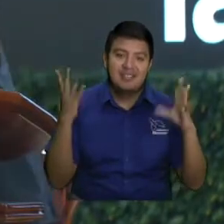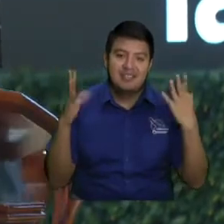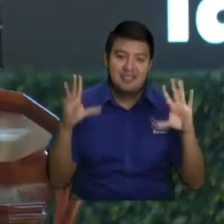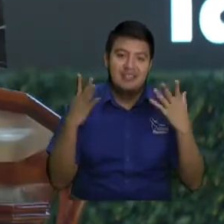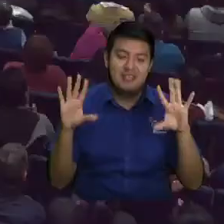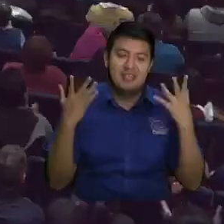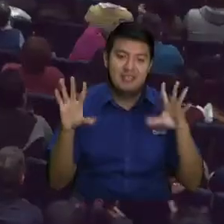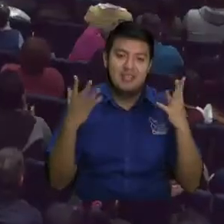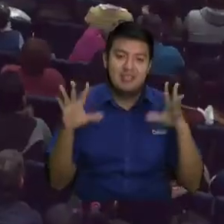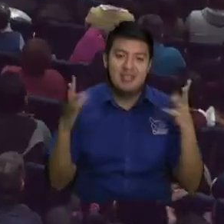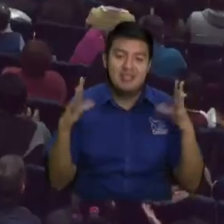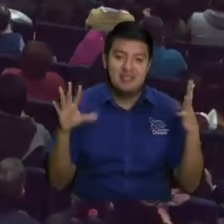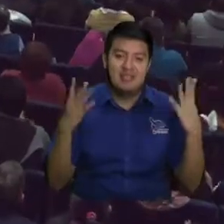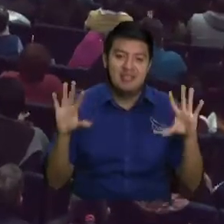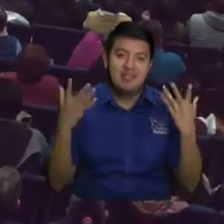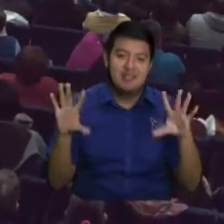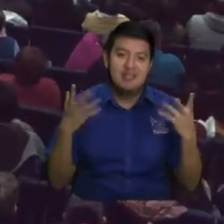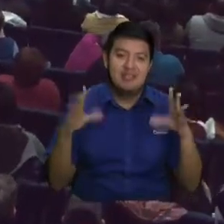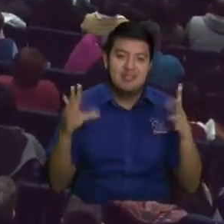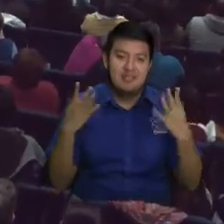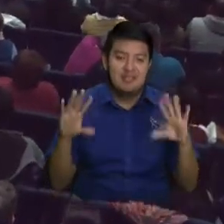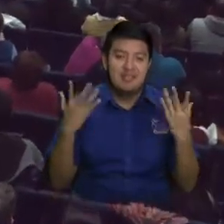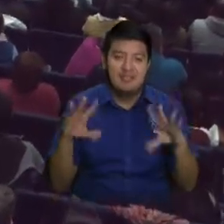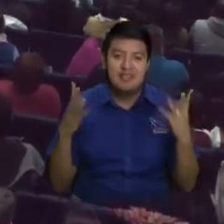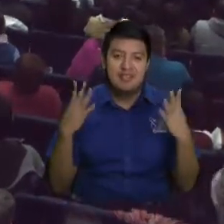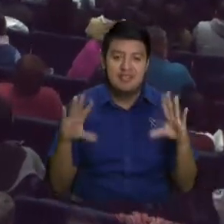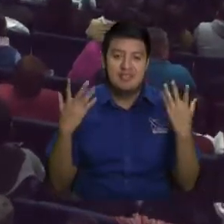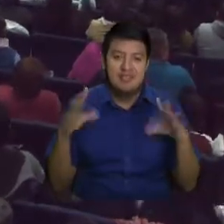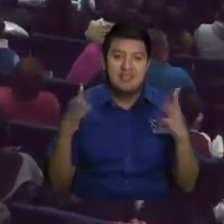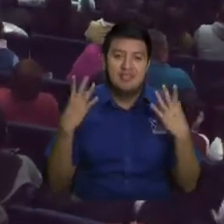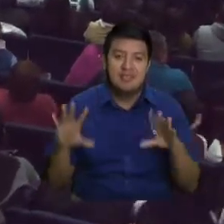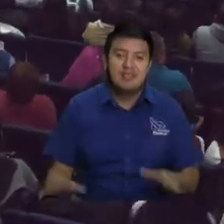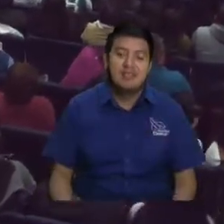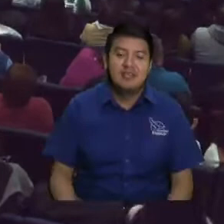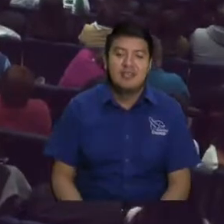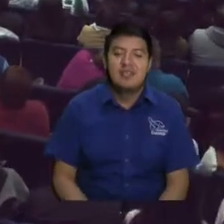son mandamientos implícitos.